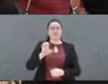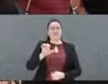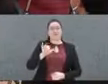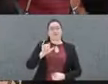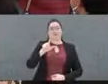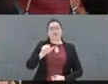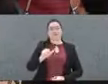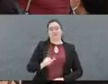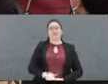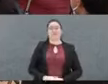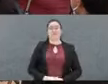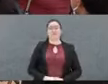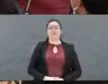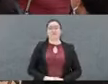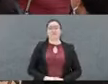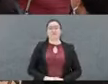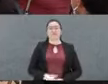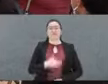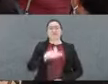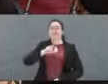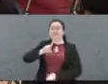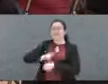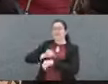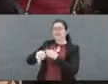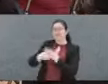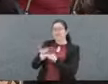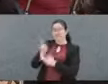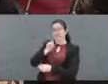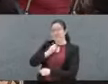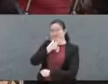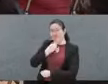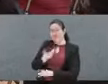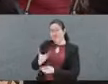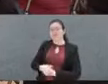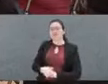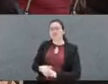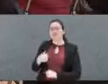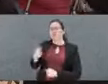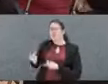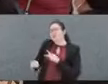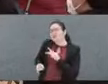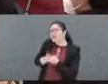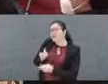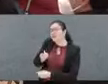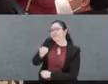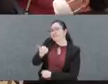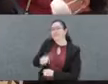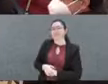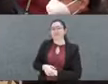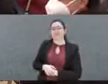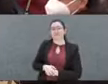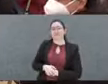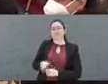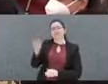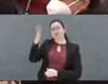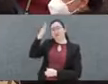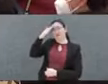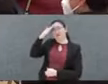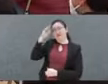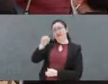El Sol de México. Buenos días a todas y todos. Me gustaría primero preguntarle al titular de